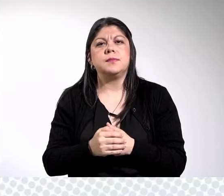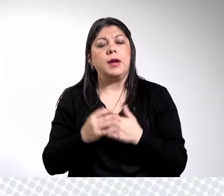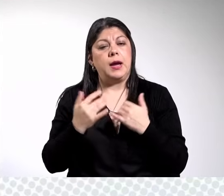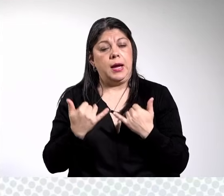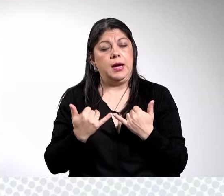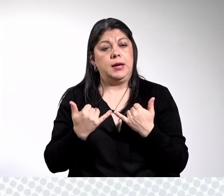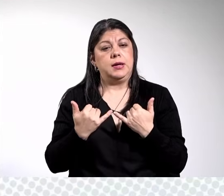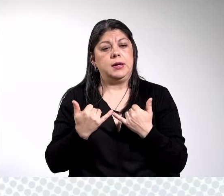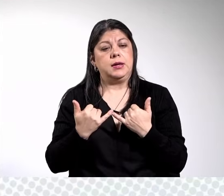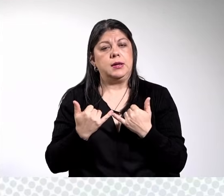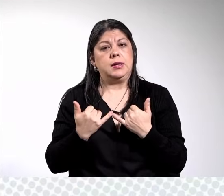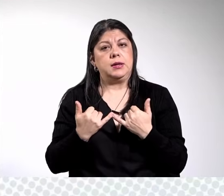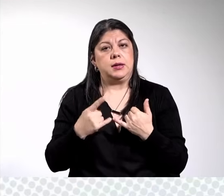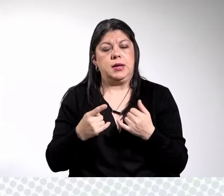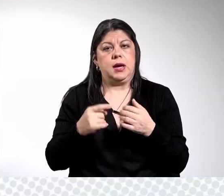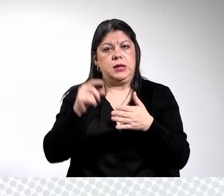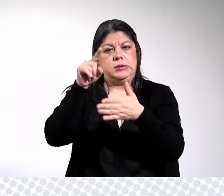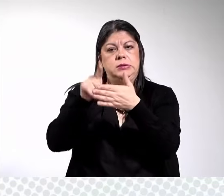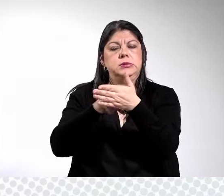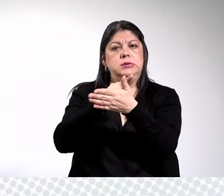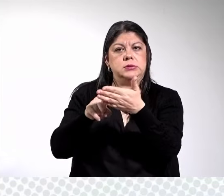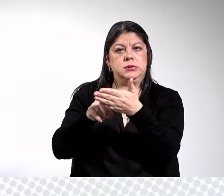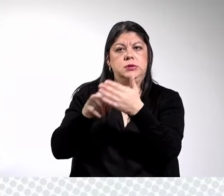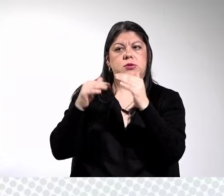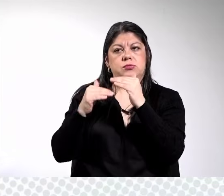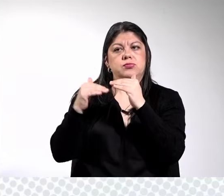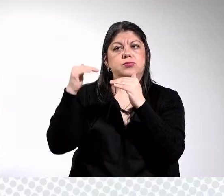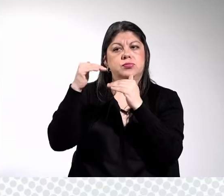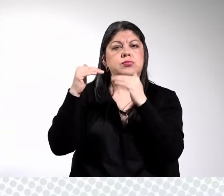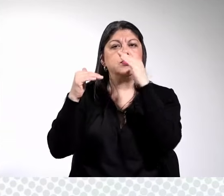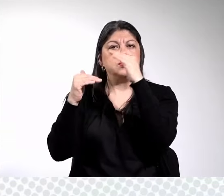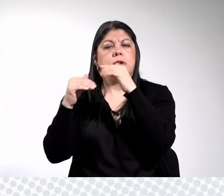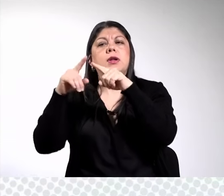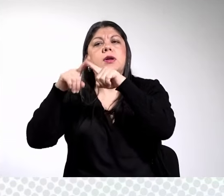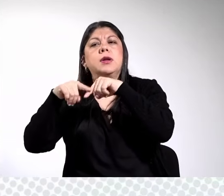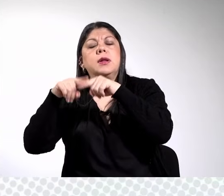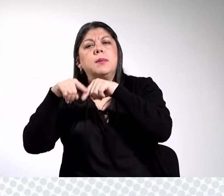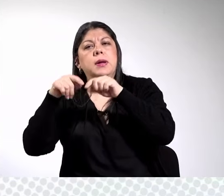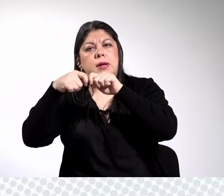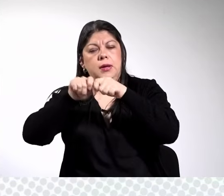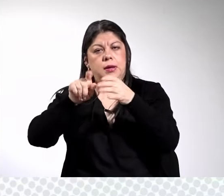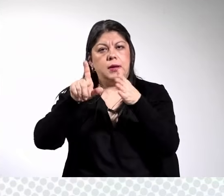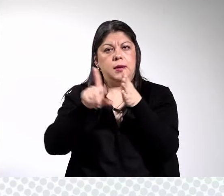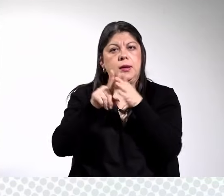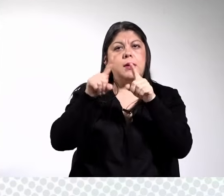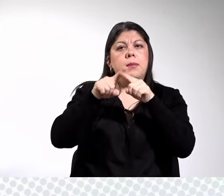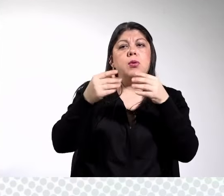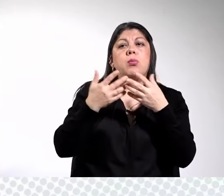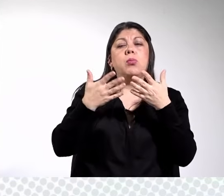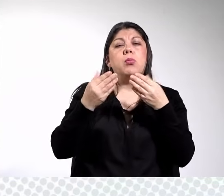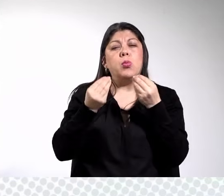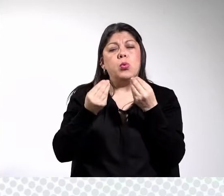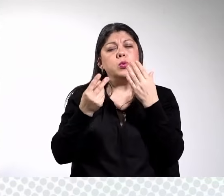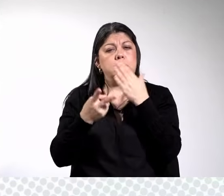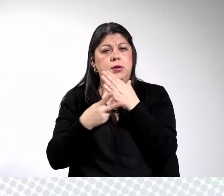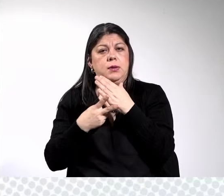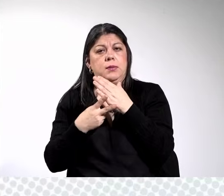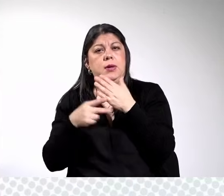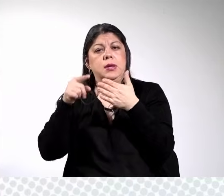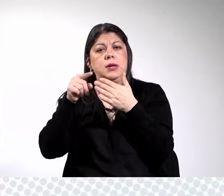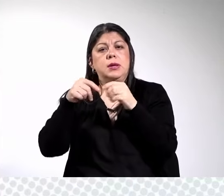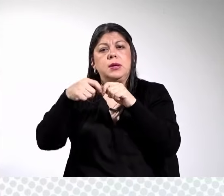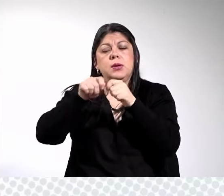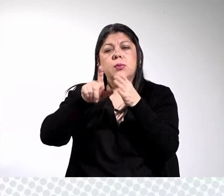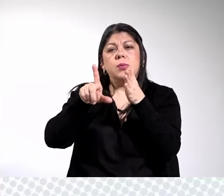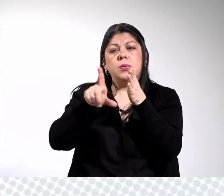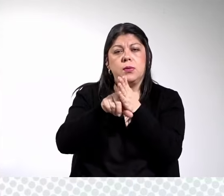ya está de alguna manera catalogada por ciertos niveles según los delitos. Pero muchas veces por un delito que no es tan